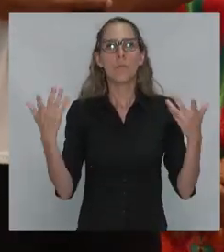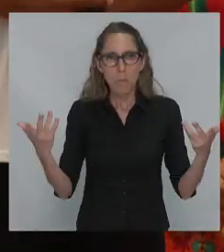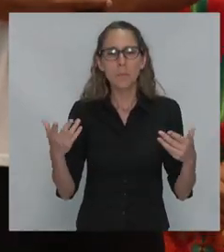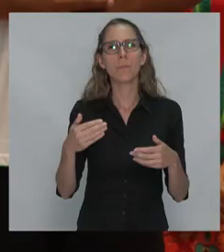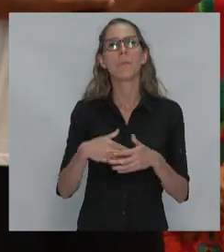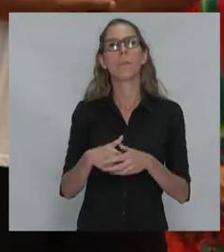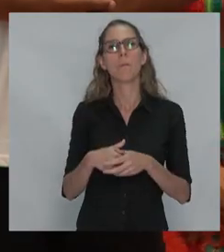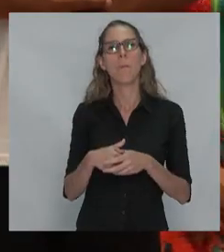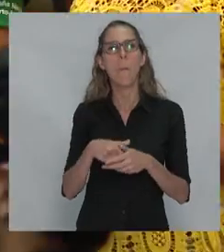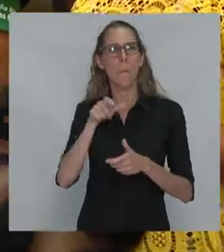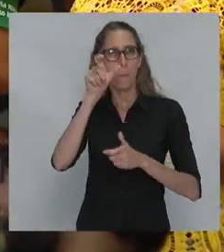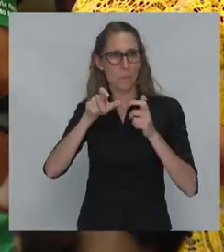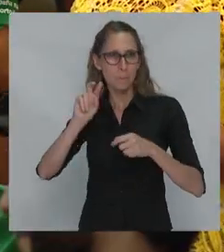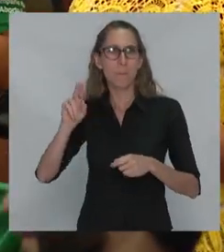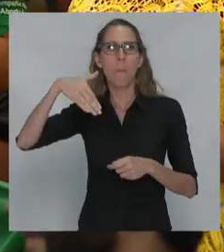presente.